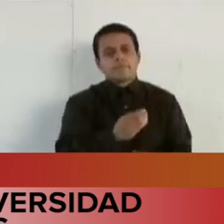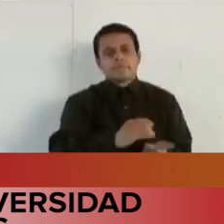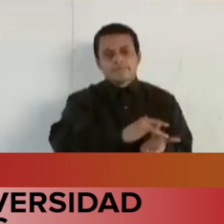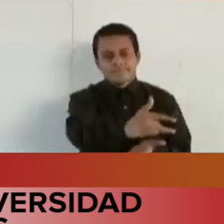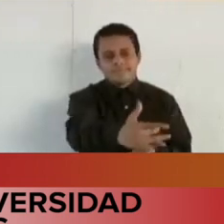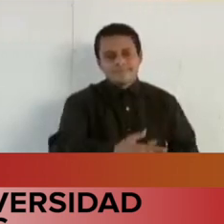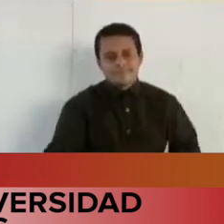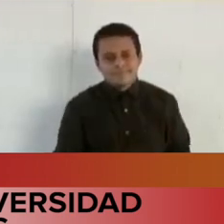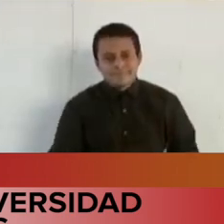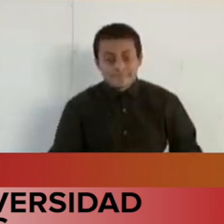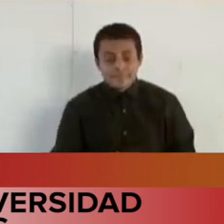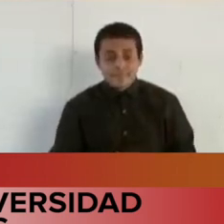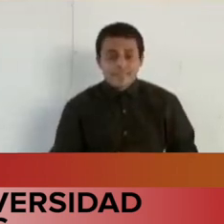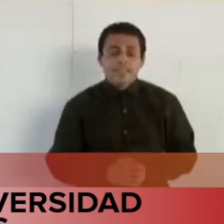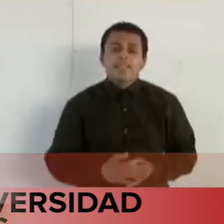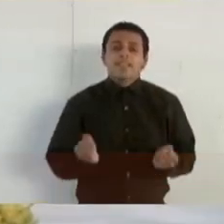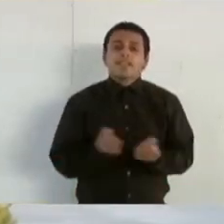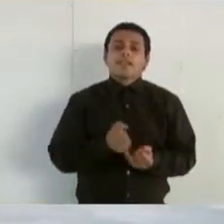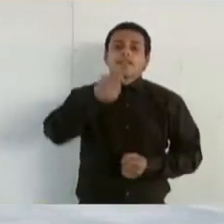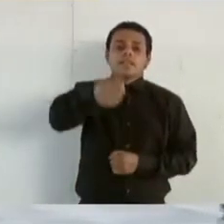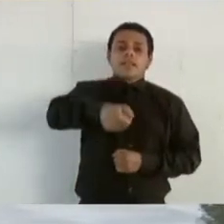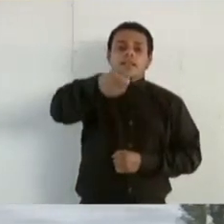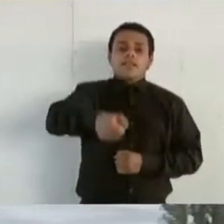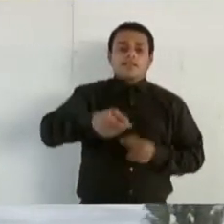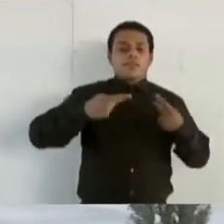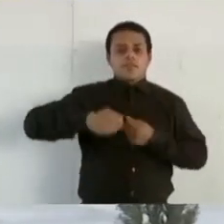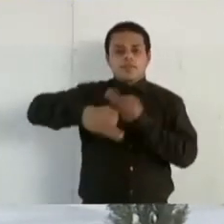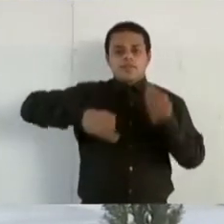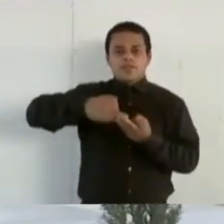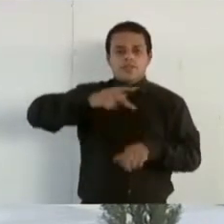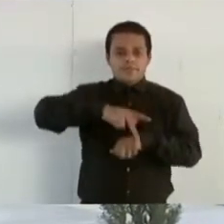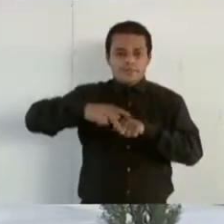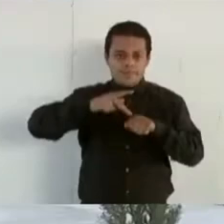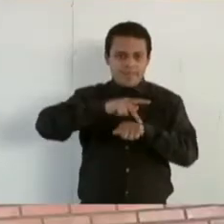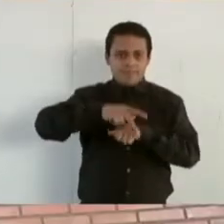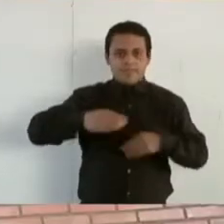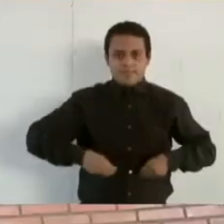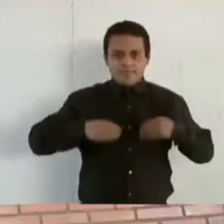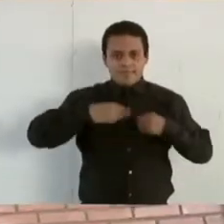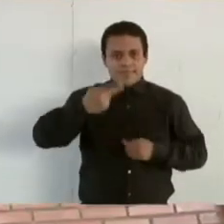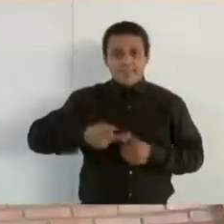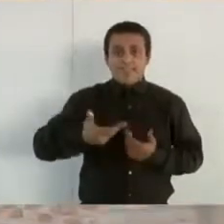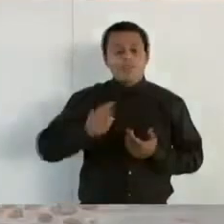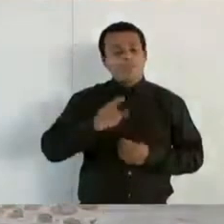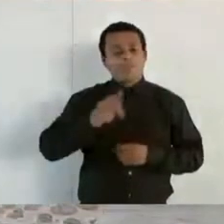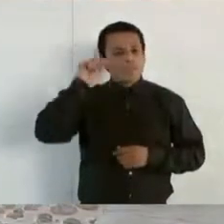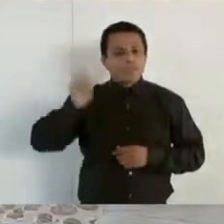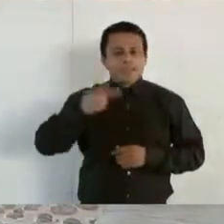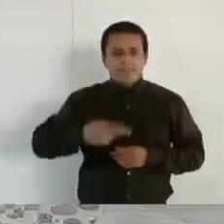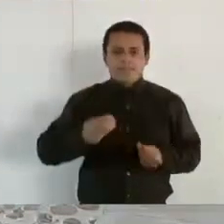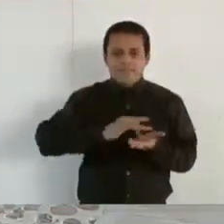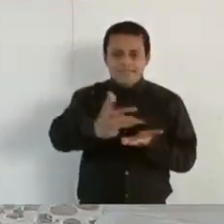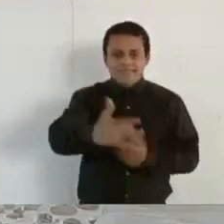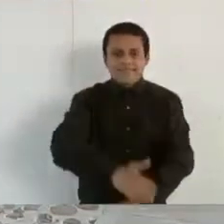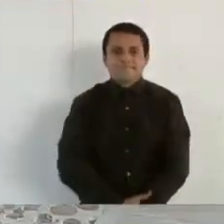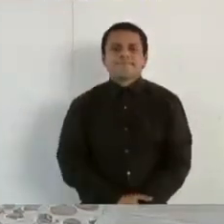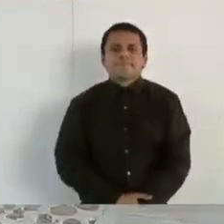universidad. Y un saludo a toda la gente de Pinos y a toda la gente de Zacatecas. Muchas gracias.